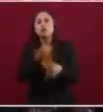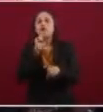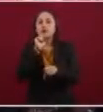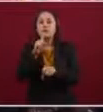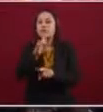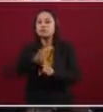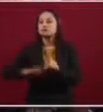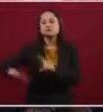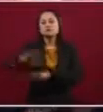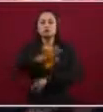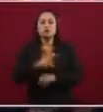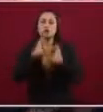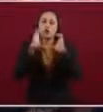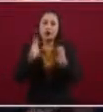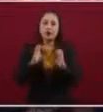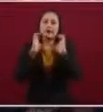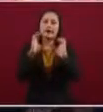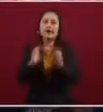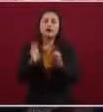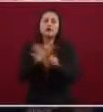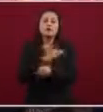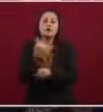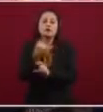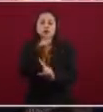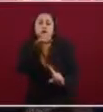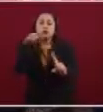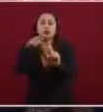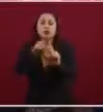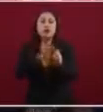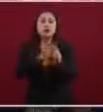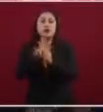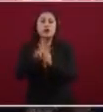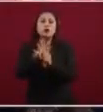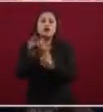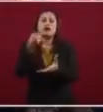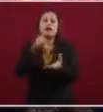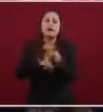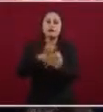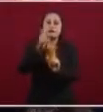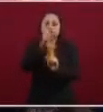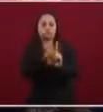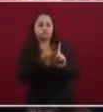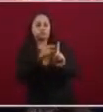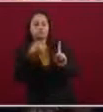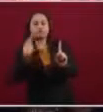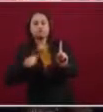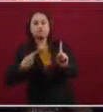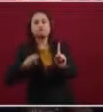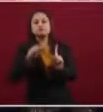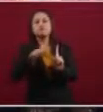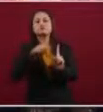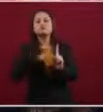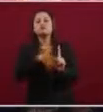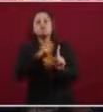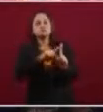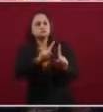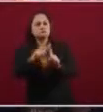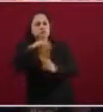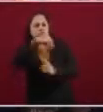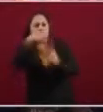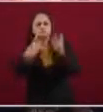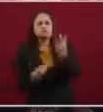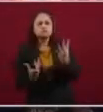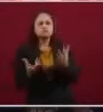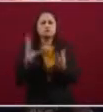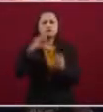tema de que lo que queremos es incidir en los factores biopsicosociales que están detrás de la gestación de problemas de salud mental y uno